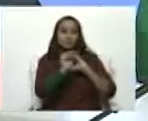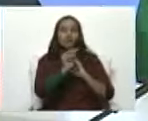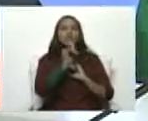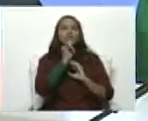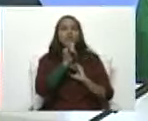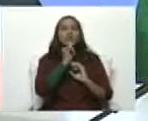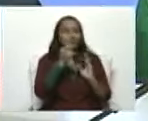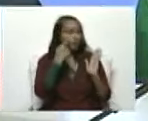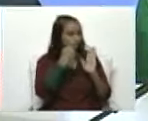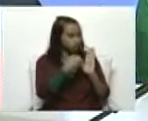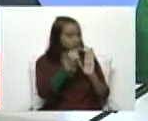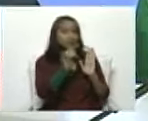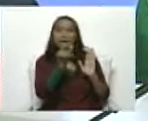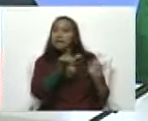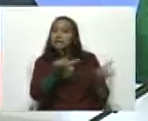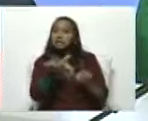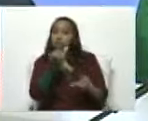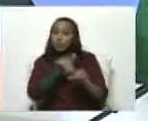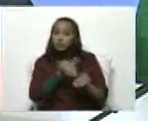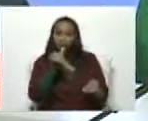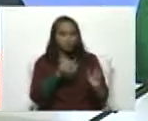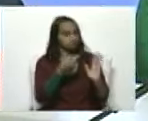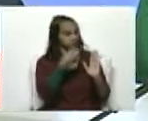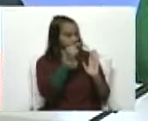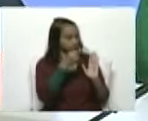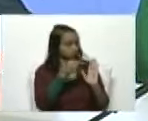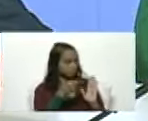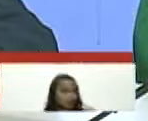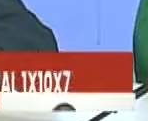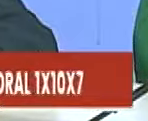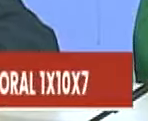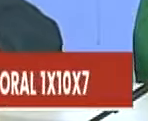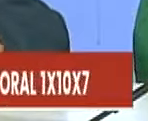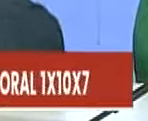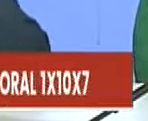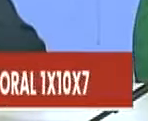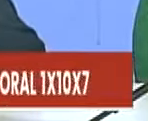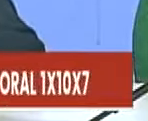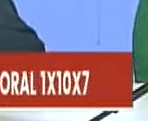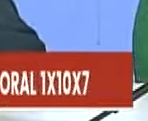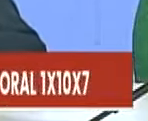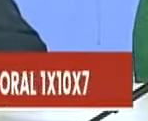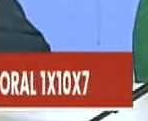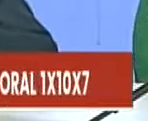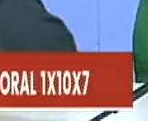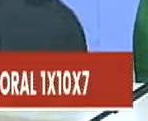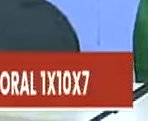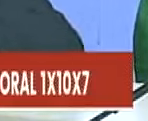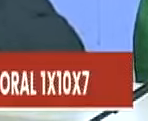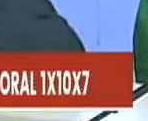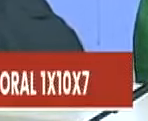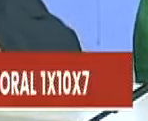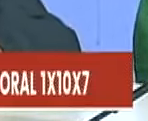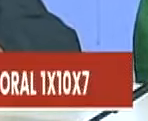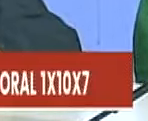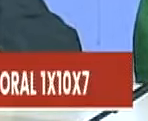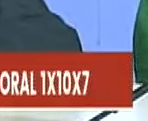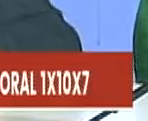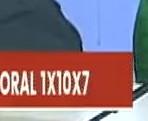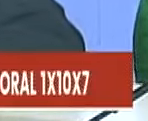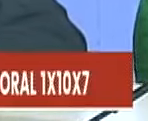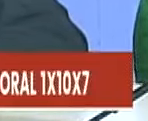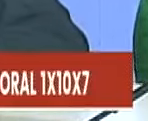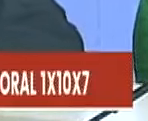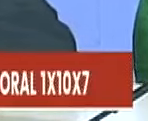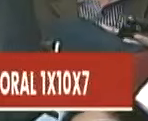votaste. Y además que votaste por Nicolás. ¿Eh? Debemos hacerlo. Con respecto al diferencial,